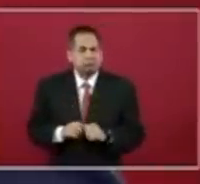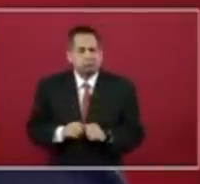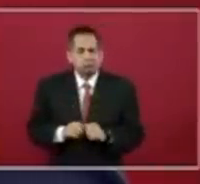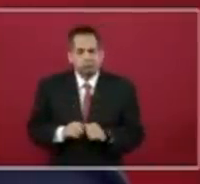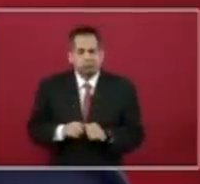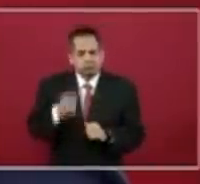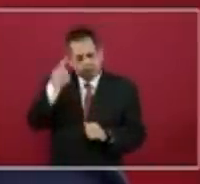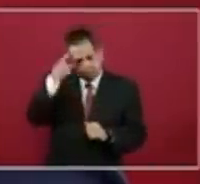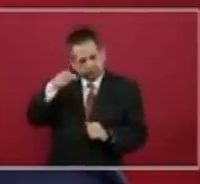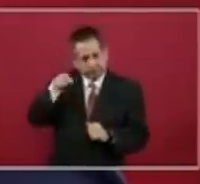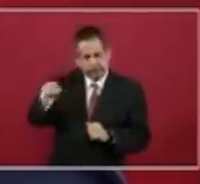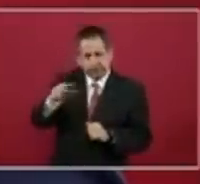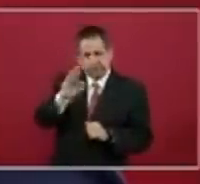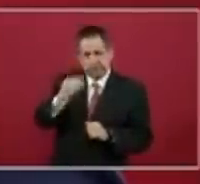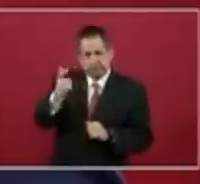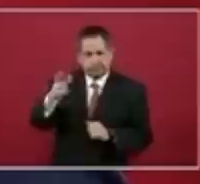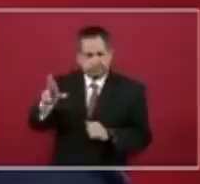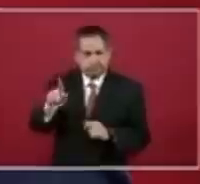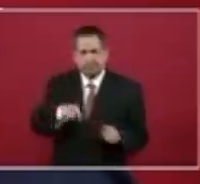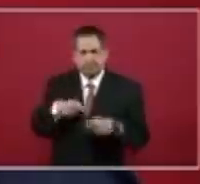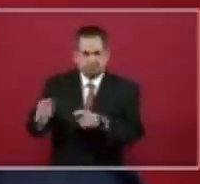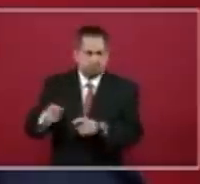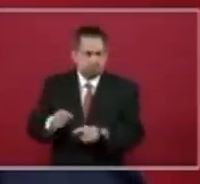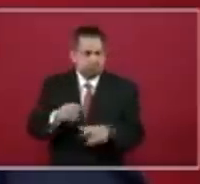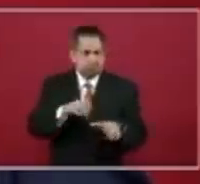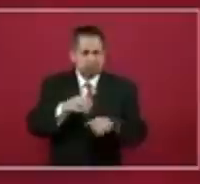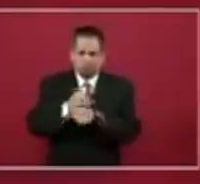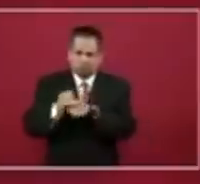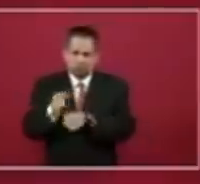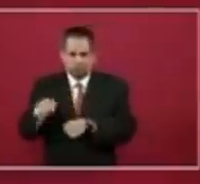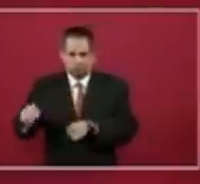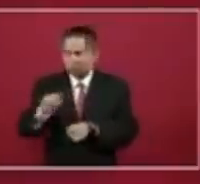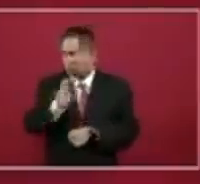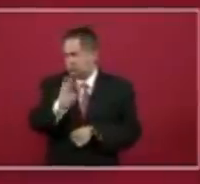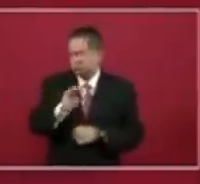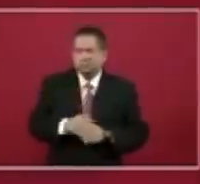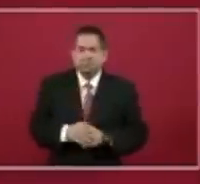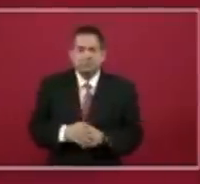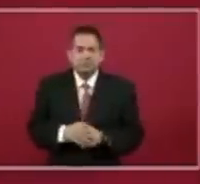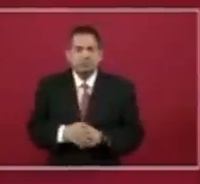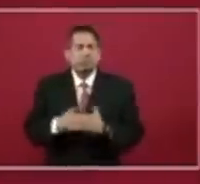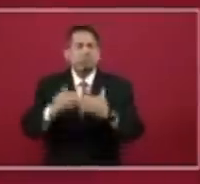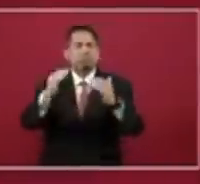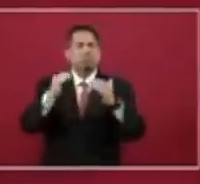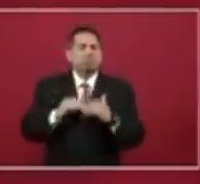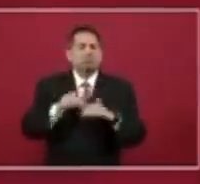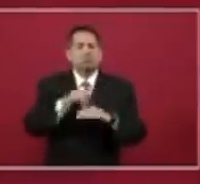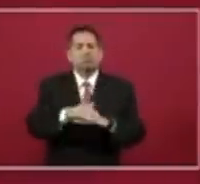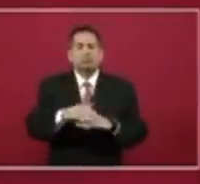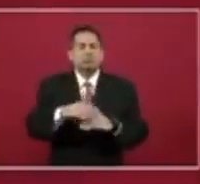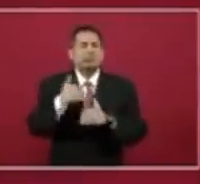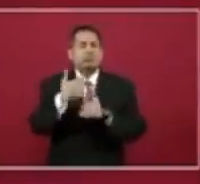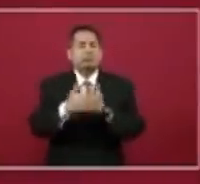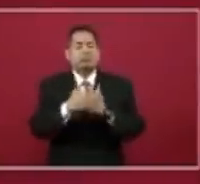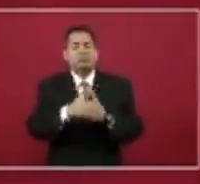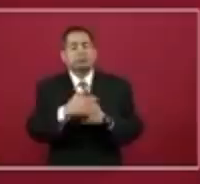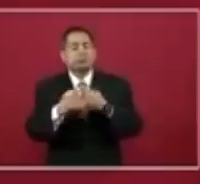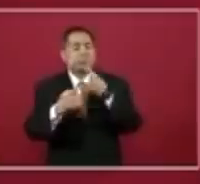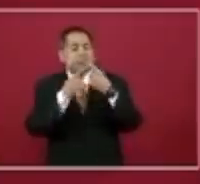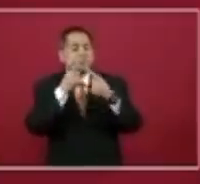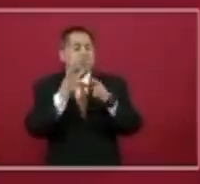la Fiscalía General. No tenemos ningún problema. Acerca de lo de la consulta, yo